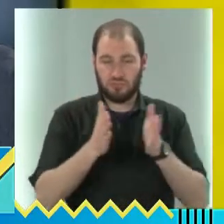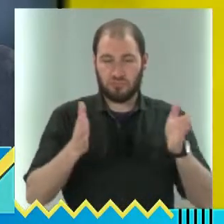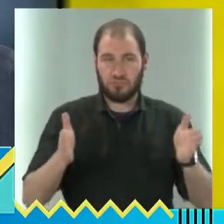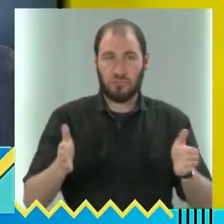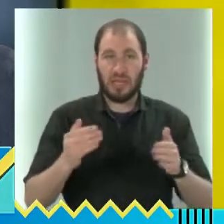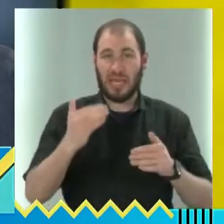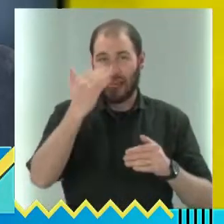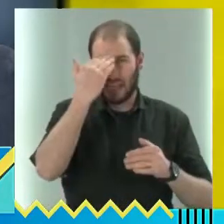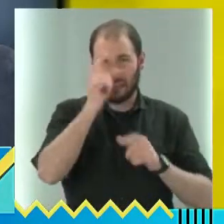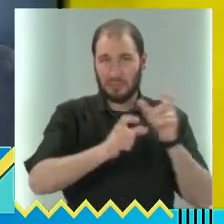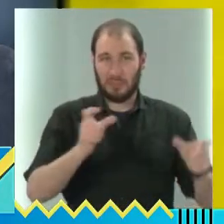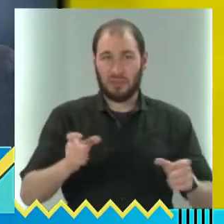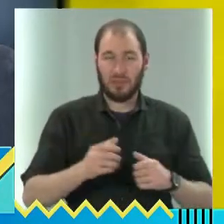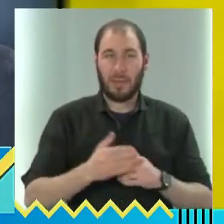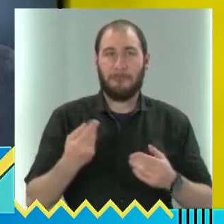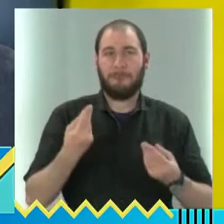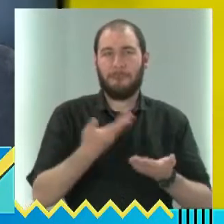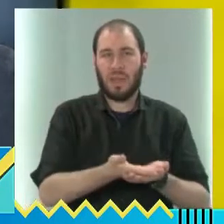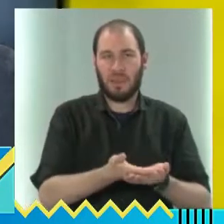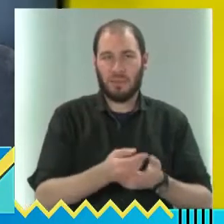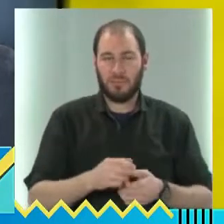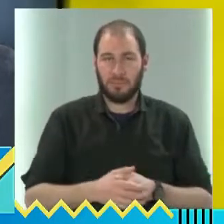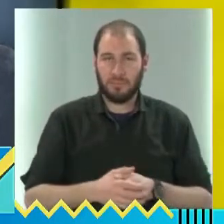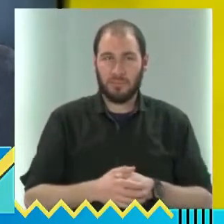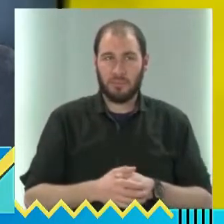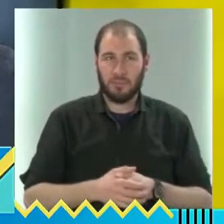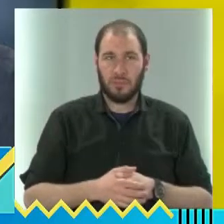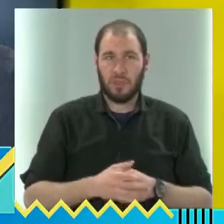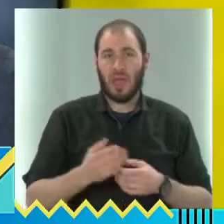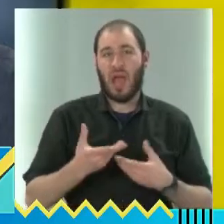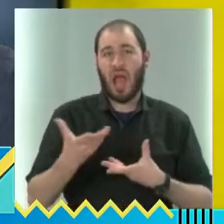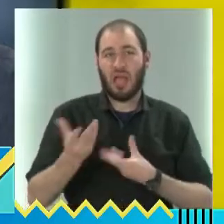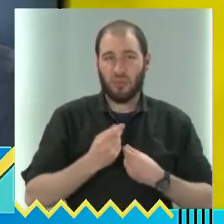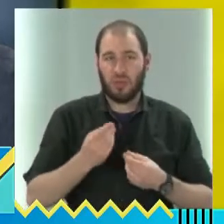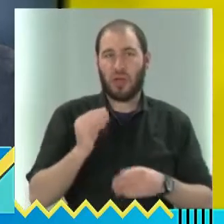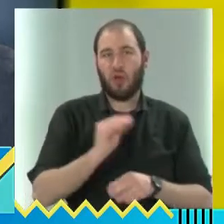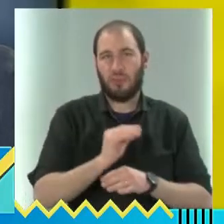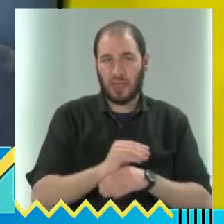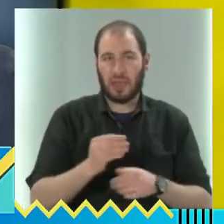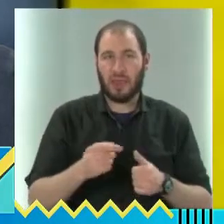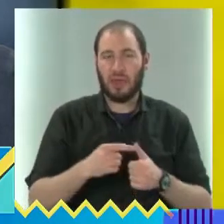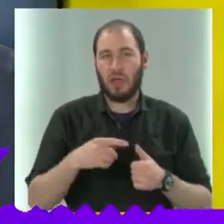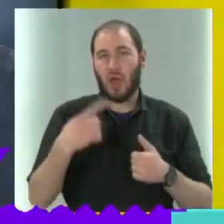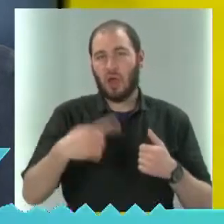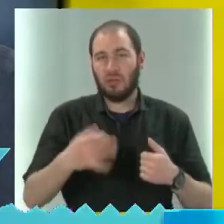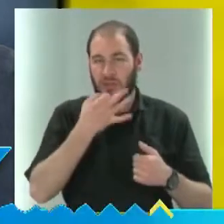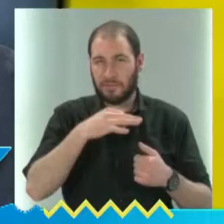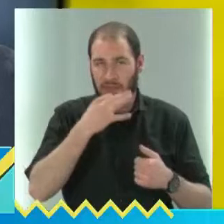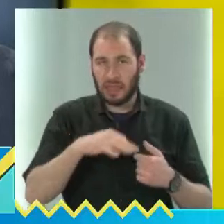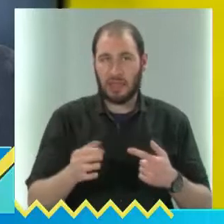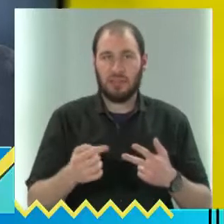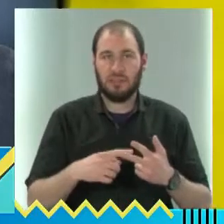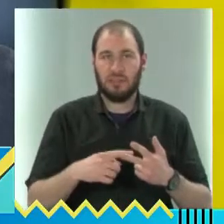minutos, 15 personas pasaron pidiendo, digamos, alguna ayuda desde comida o vendiendo alguna